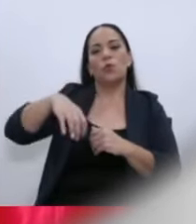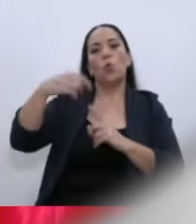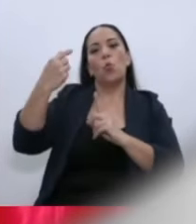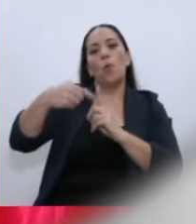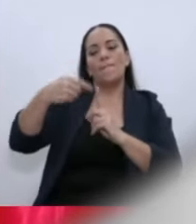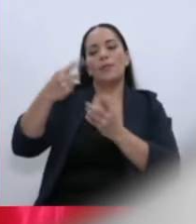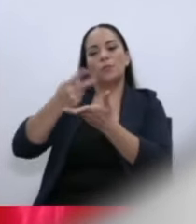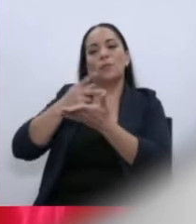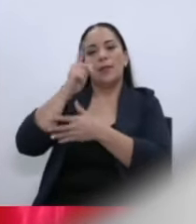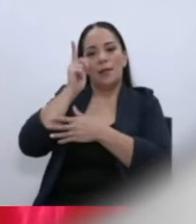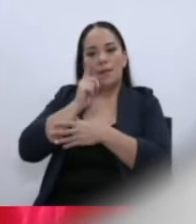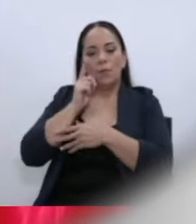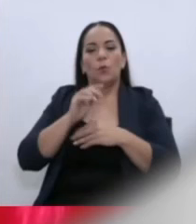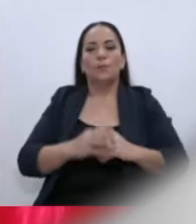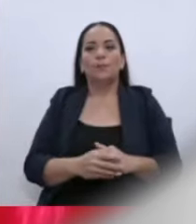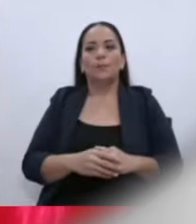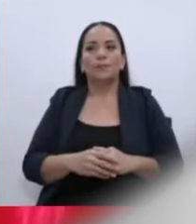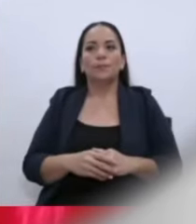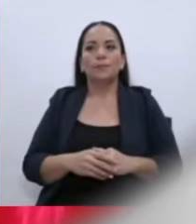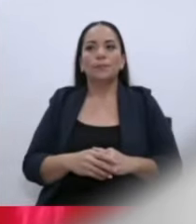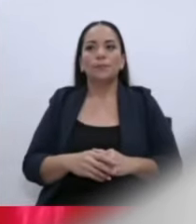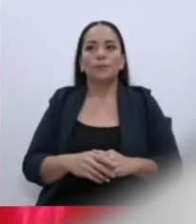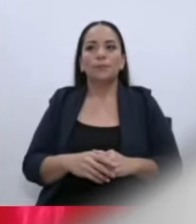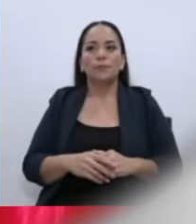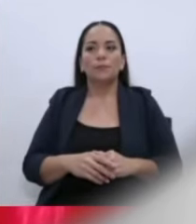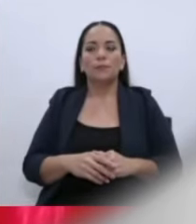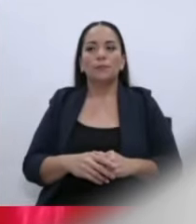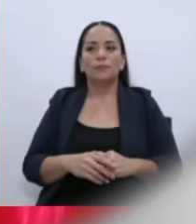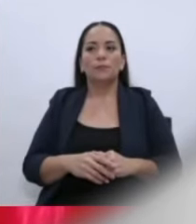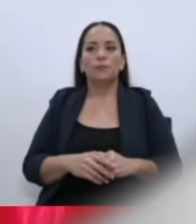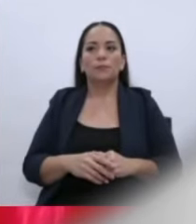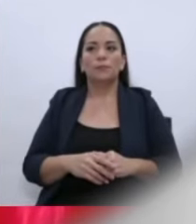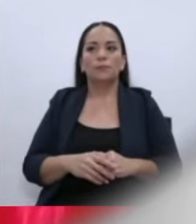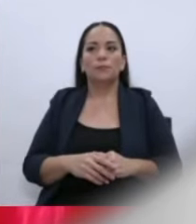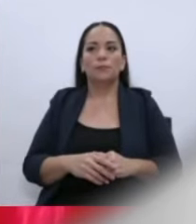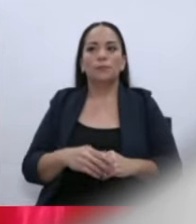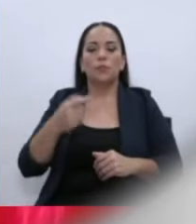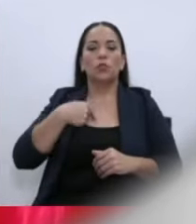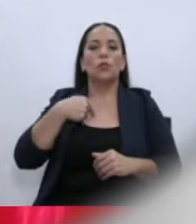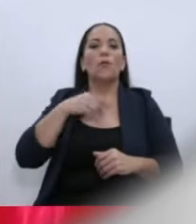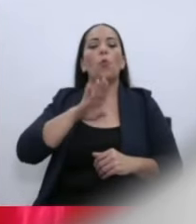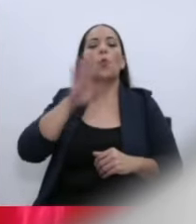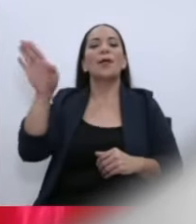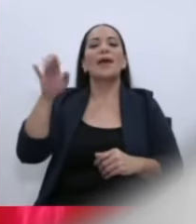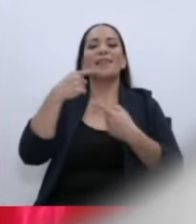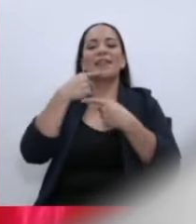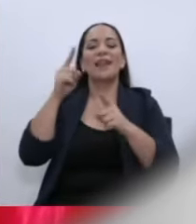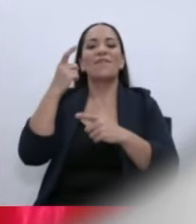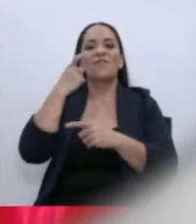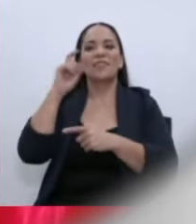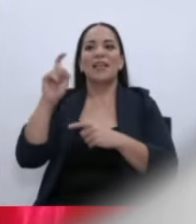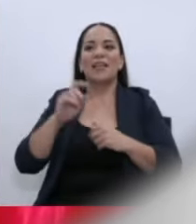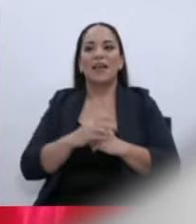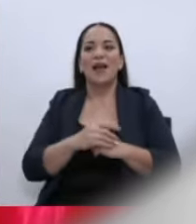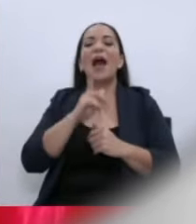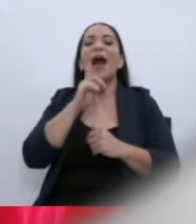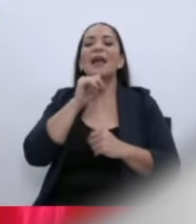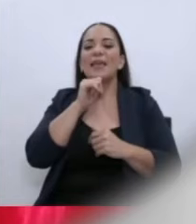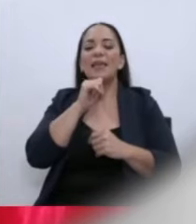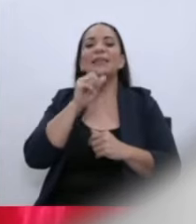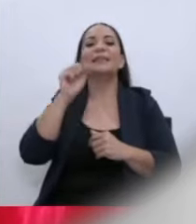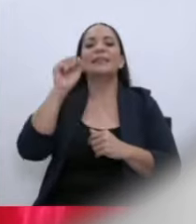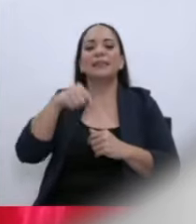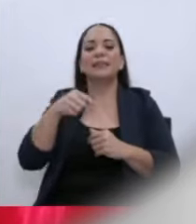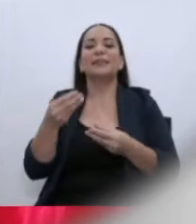Limón, porque tengo que ir a declarar a la fiscalía a quienes sí les daré